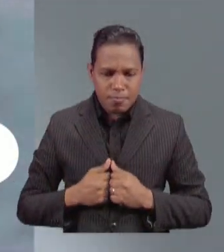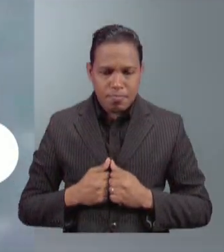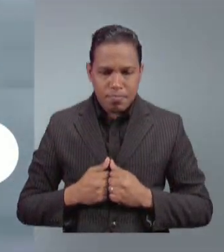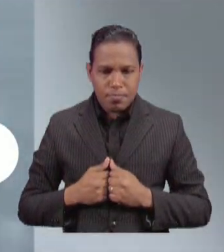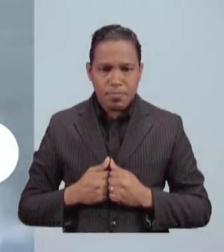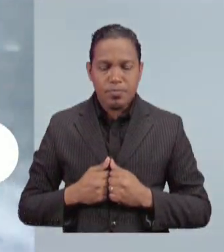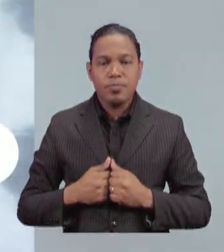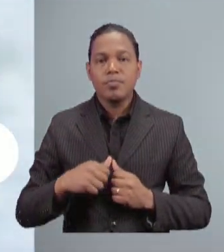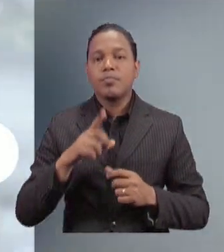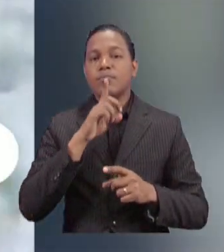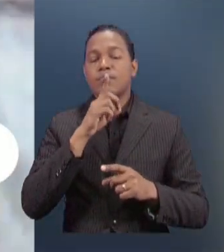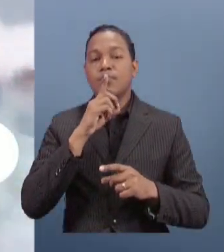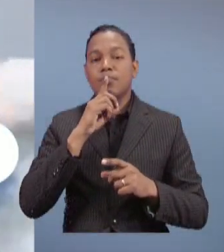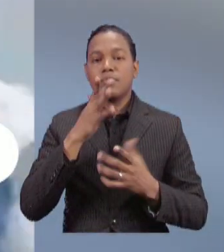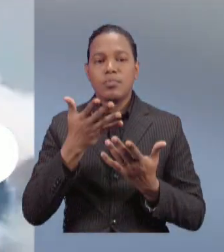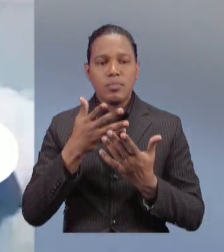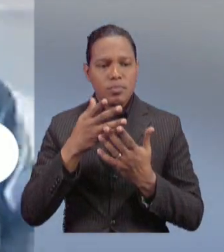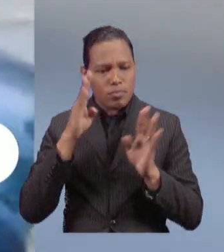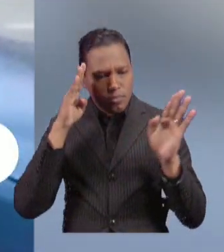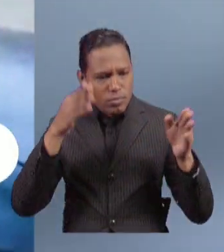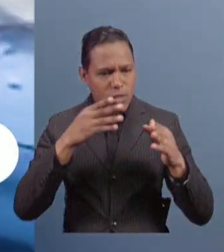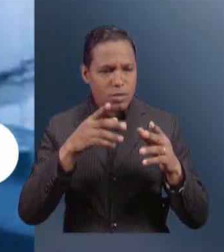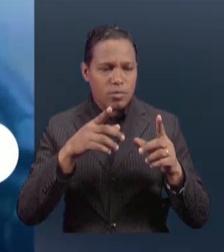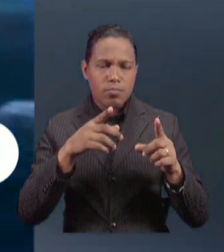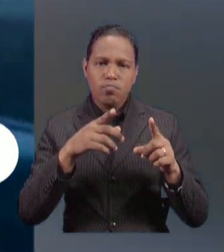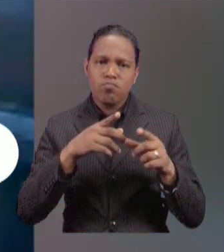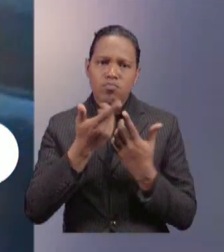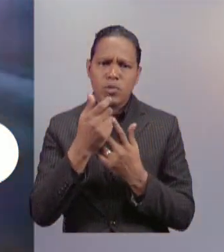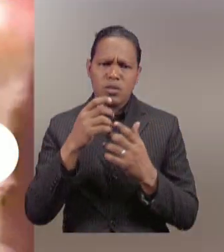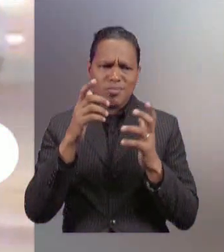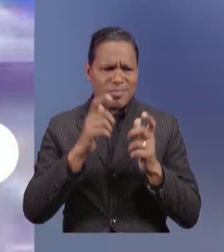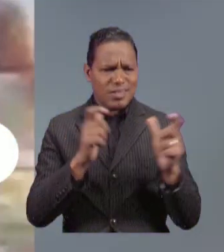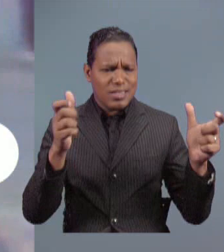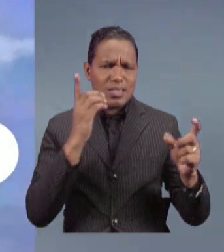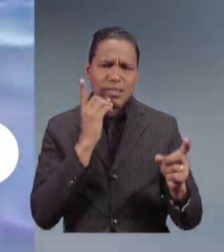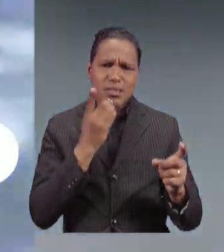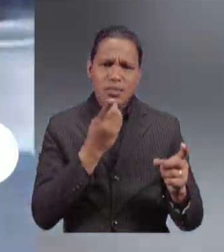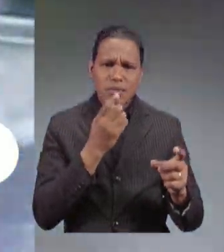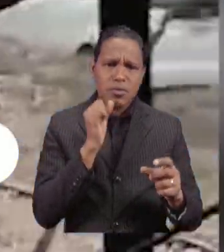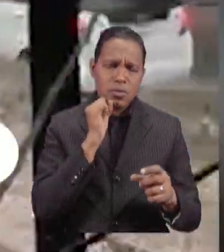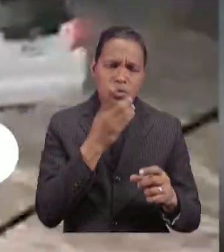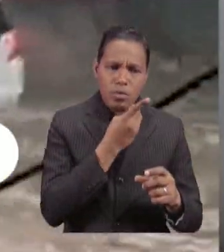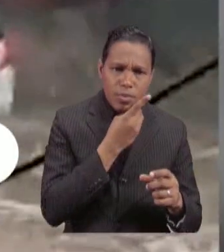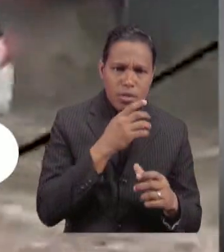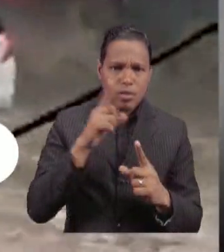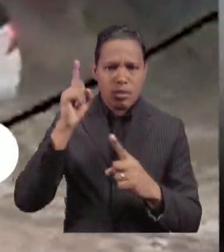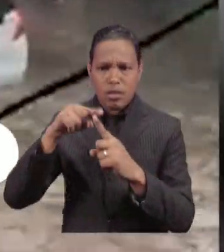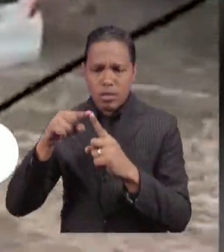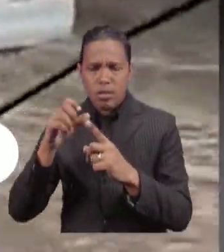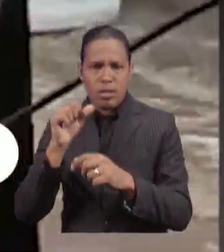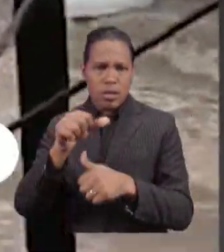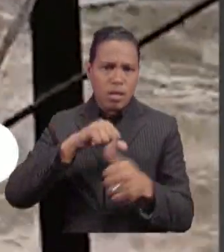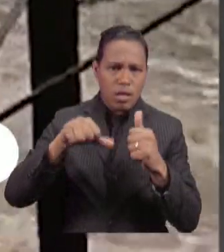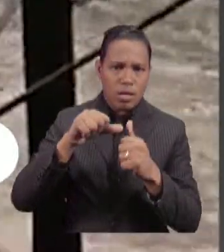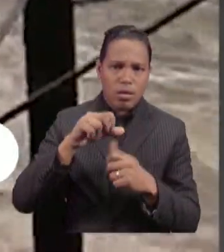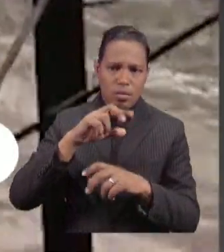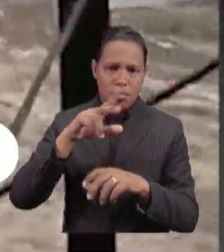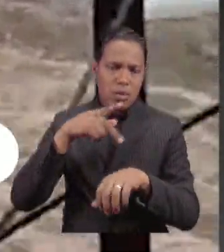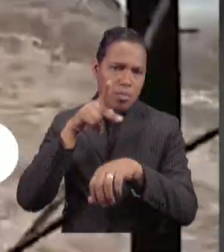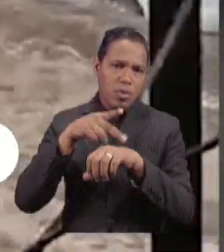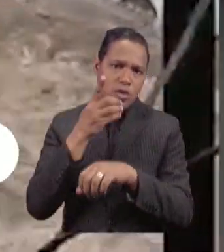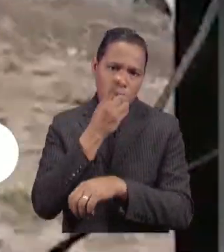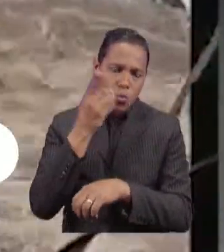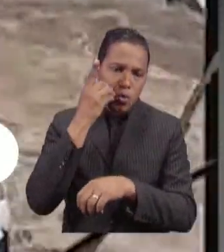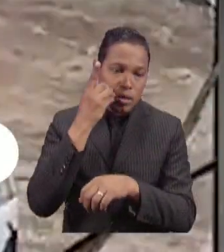mayores afectaciones se concentran en gran parte del Gran Santo Domingo, San Cristóbal, Azua y la provincia de Duarte. El INAPA dio a